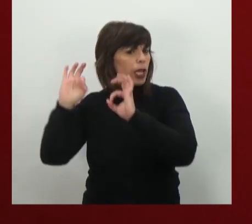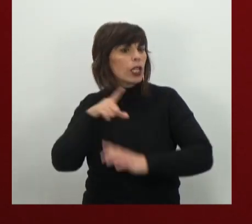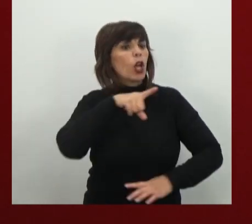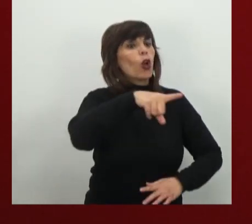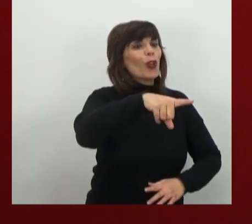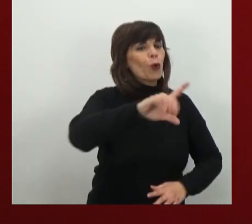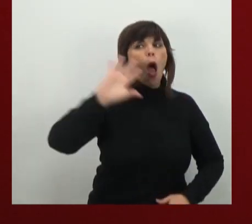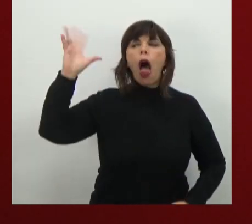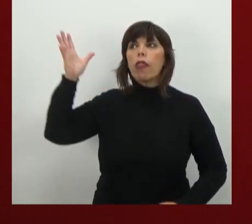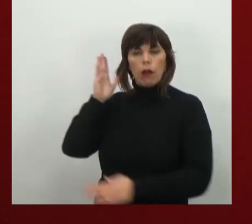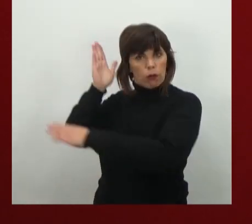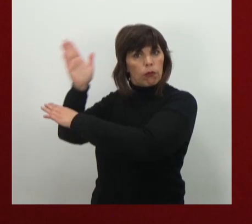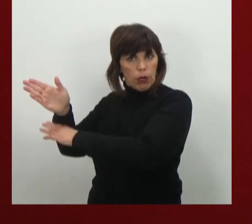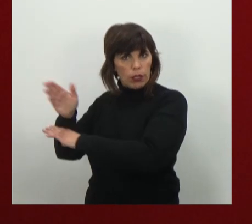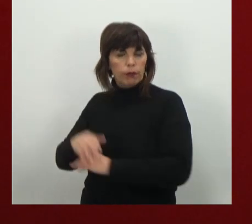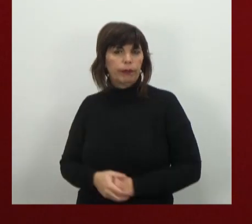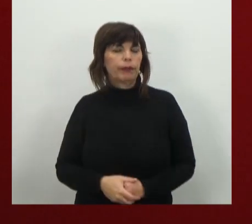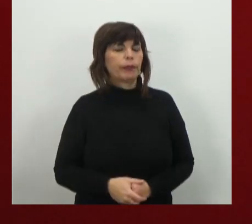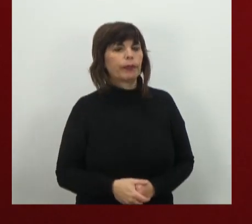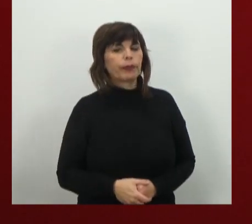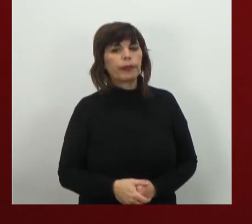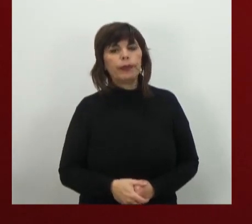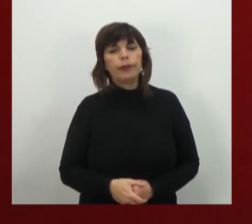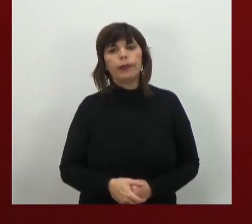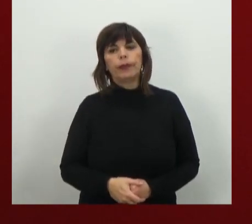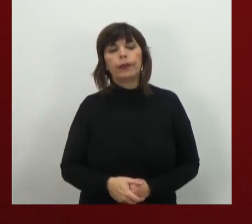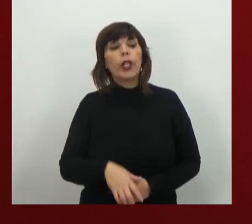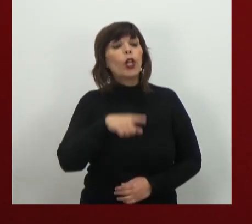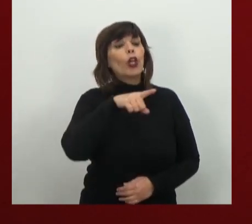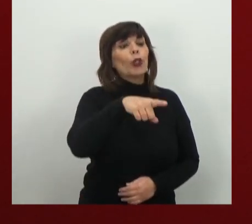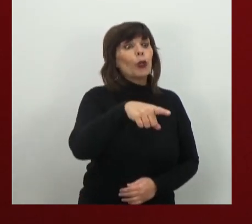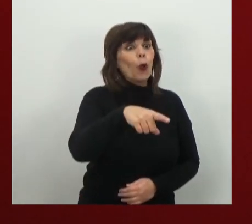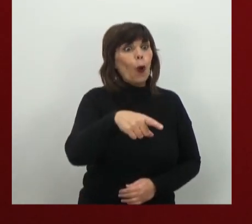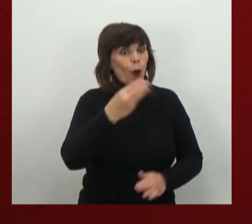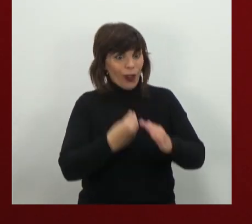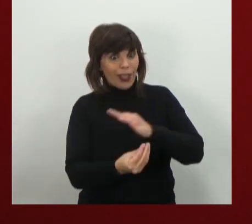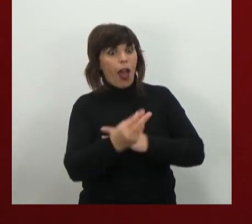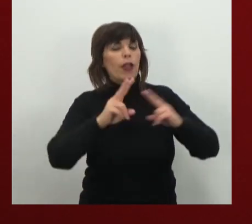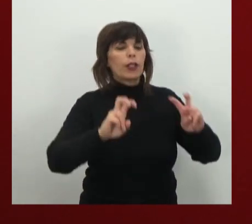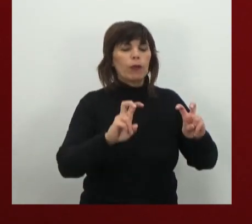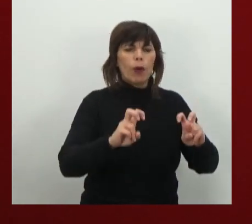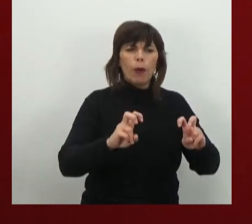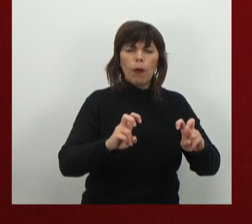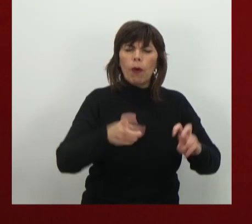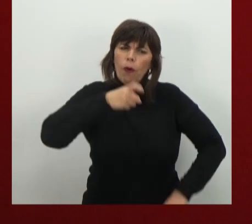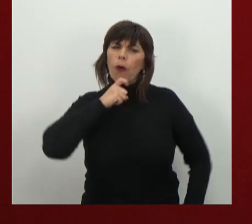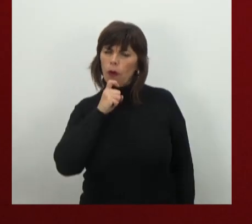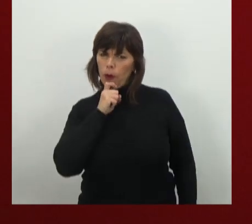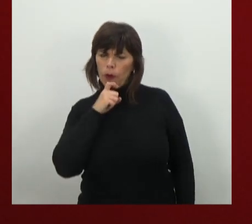espíritu nace de nuevo, o mejor dicho, tienes que imaginártelo así. Todo ser